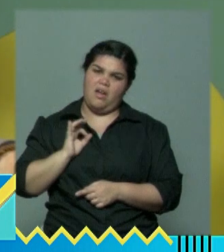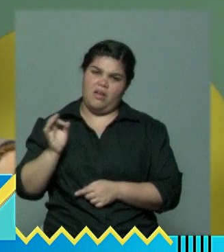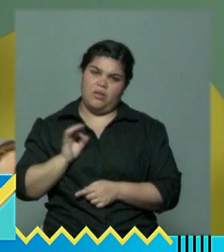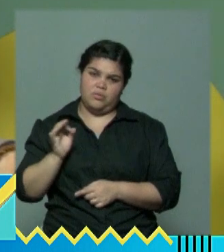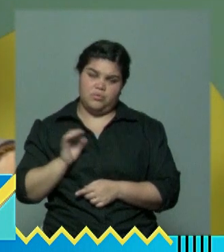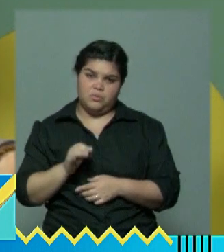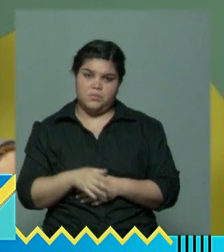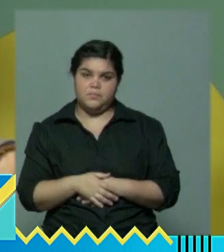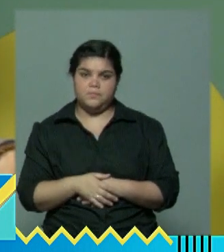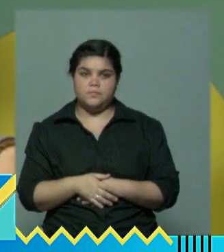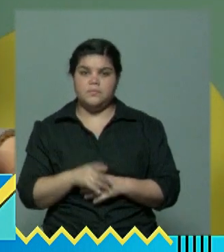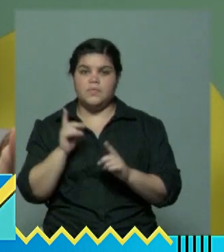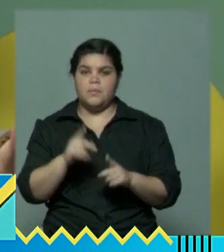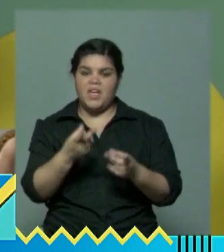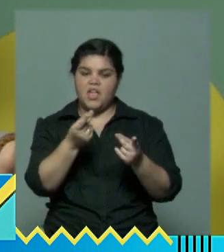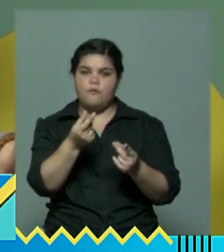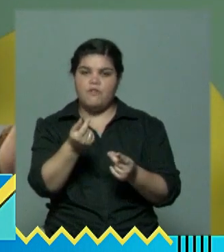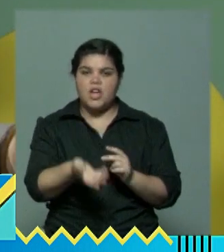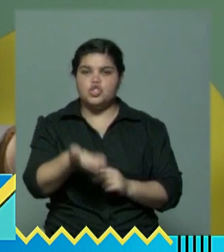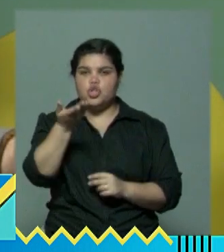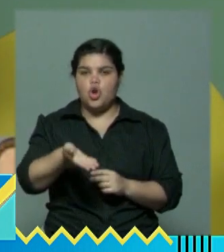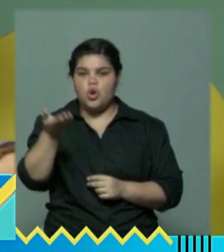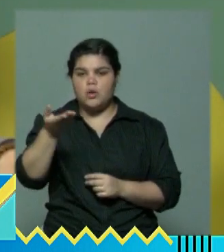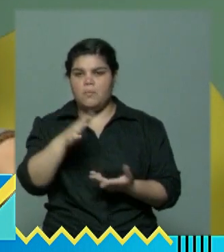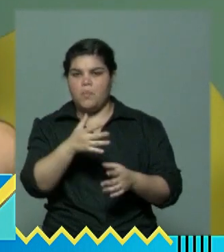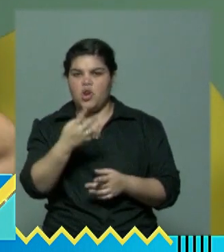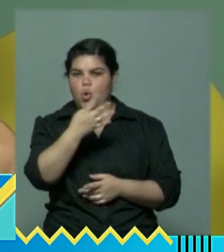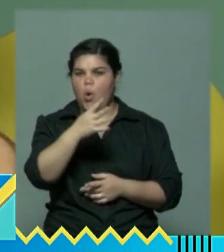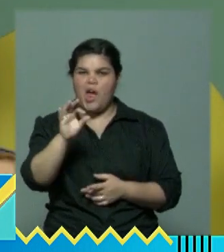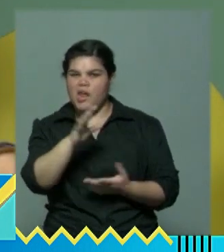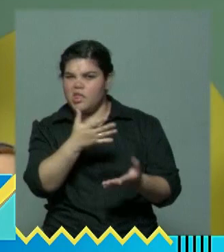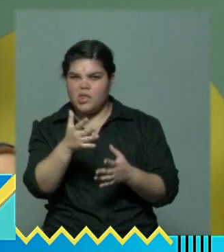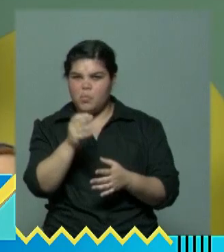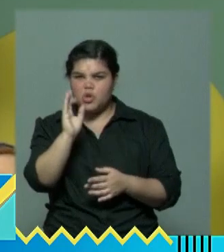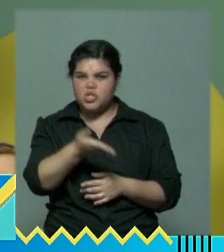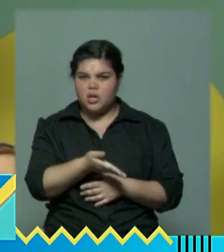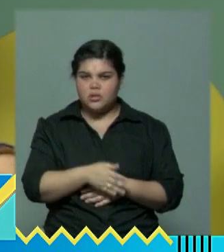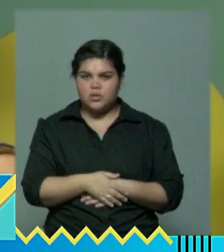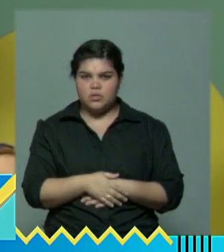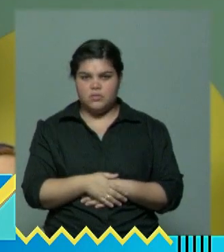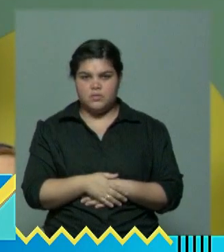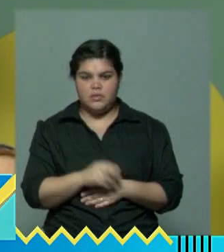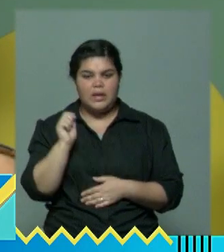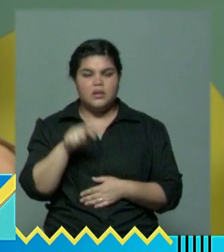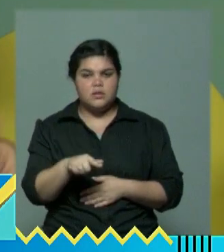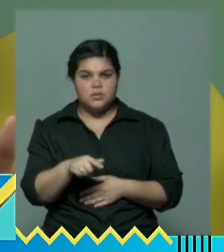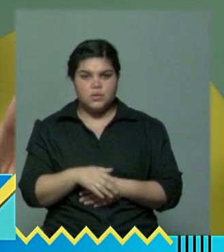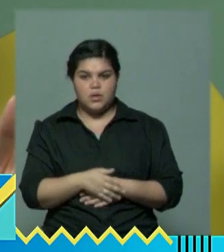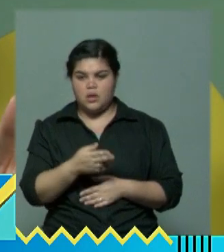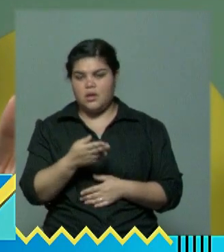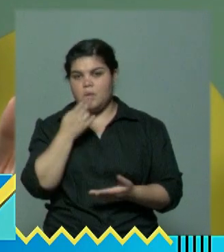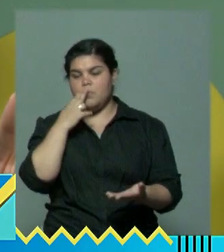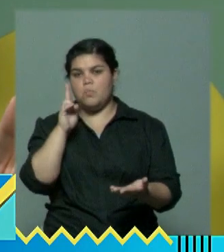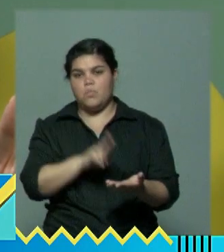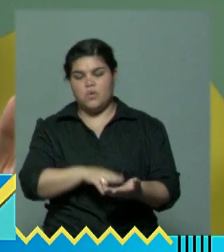general, una inflación que en algunos casos llegó al 40 y pico %, que generaba, en realidad, es el impuesto más grave que